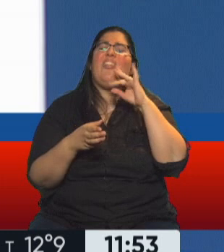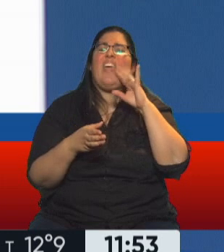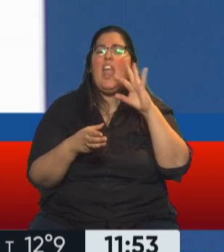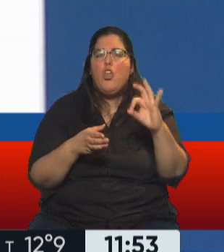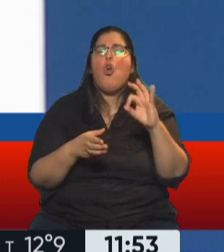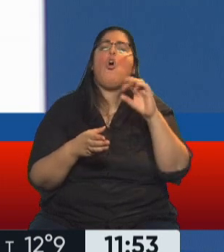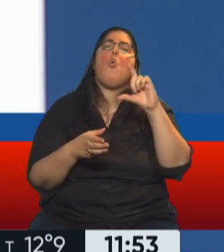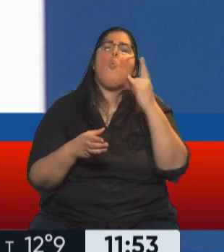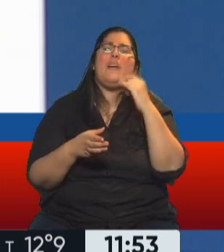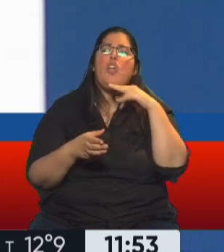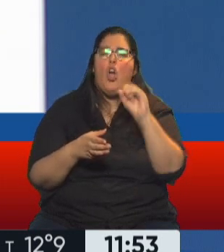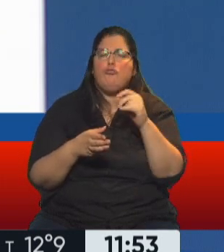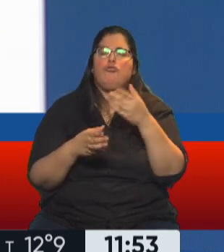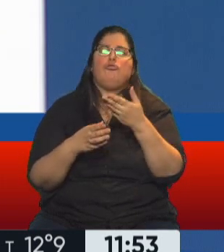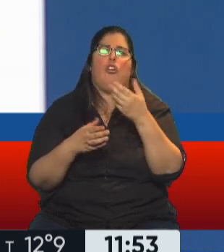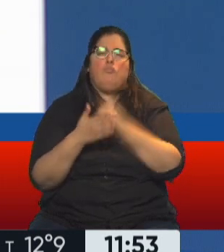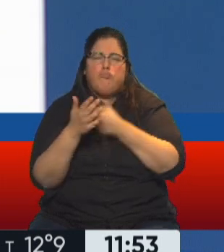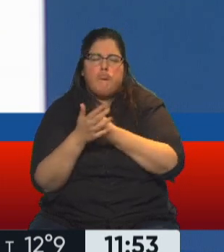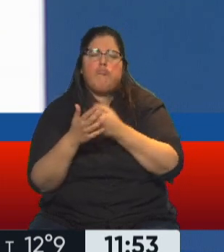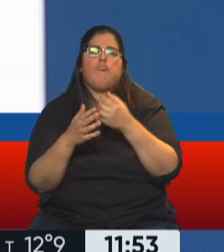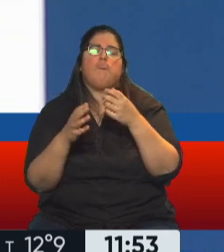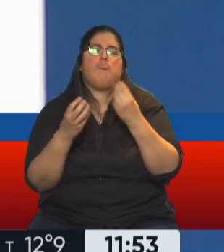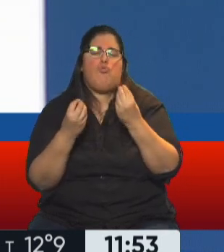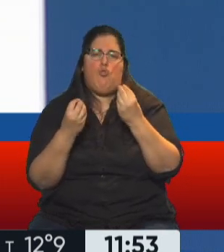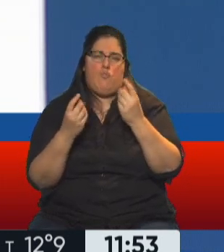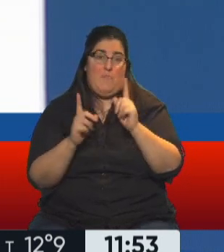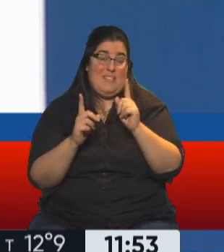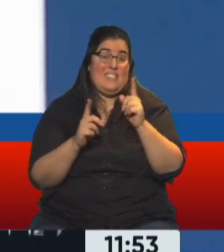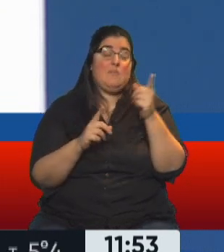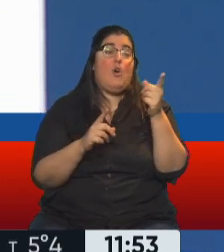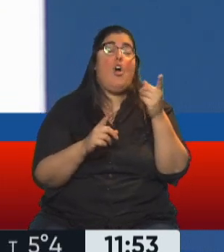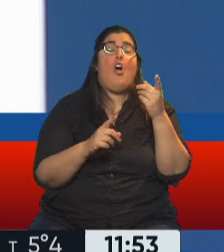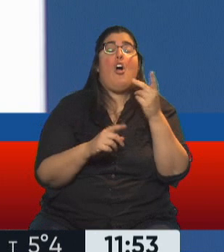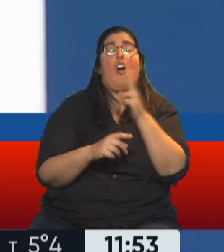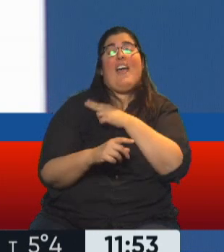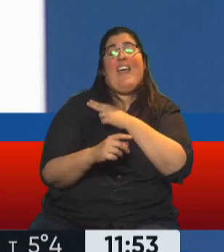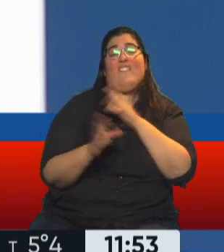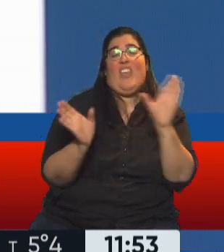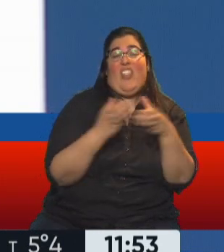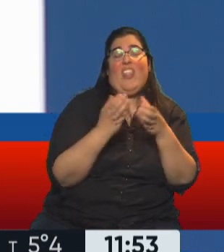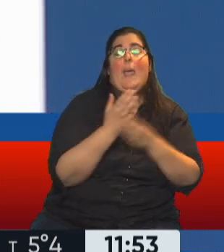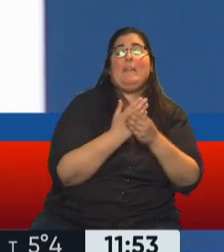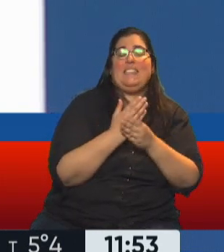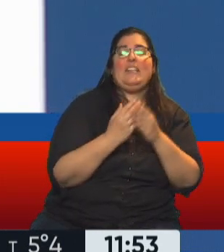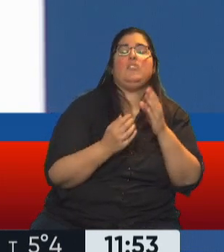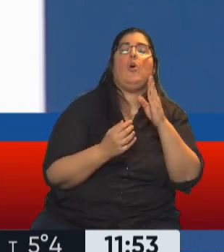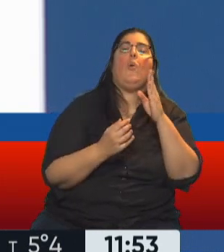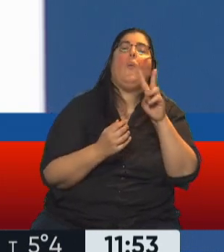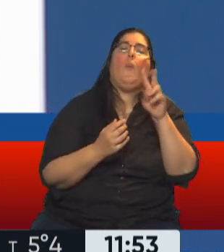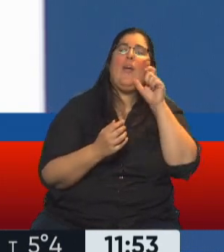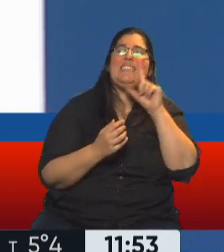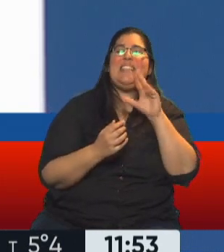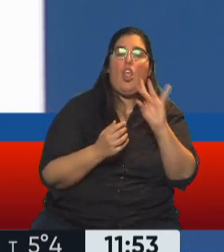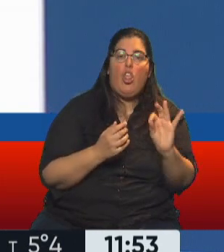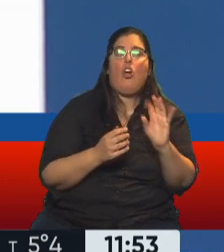nuevo gabinete, porque sabemos que el que fue designado como jefe de gabinete, Guido Bellido, está